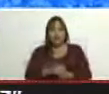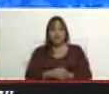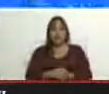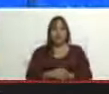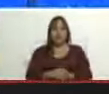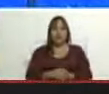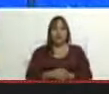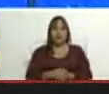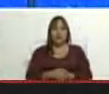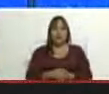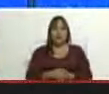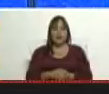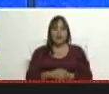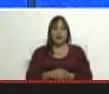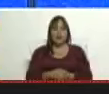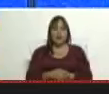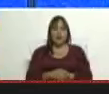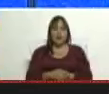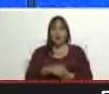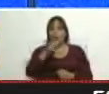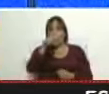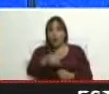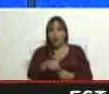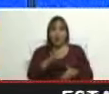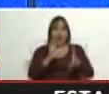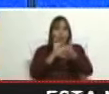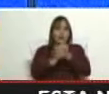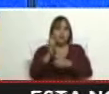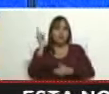Hoy precisamente, compañeros, compañeras,